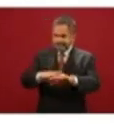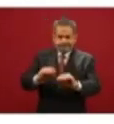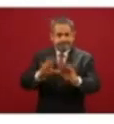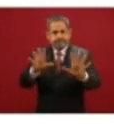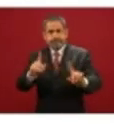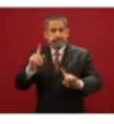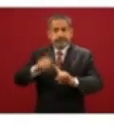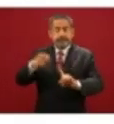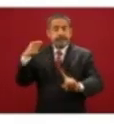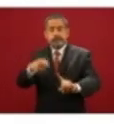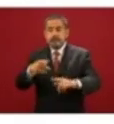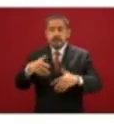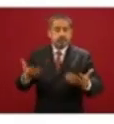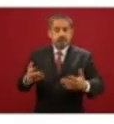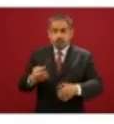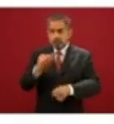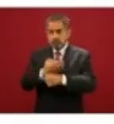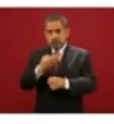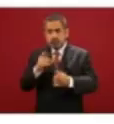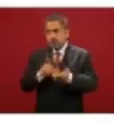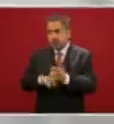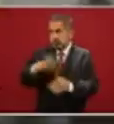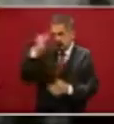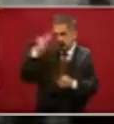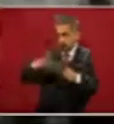quiere decir que en un momento dado del tiempo